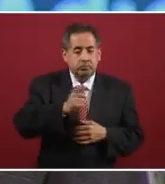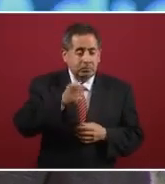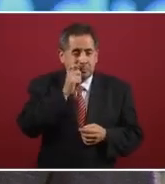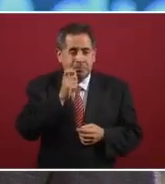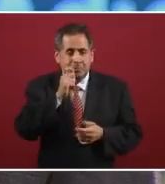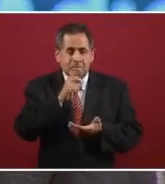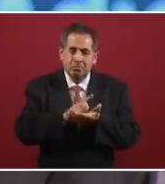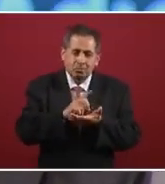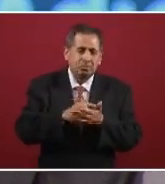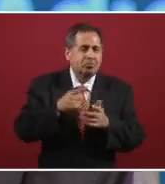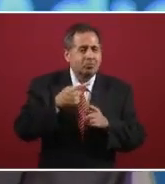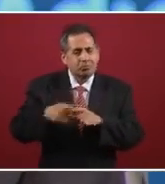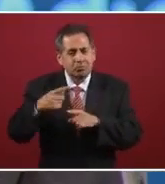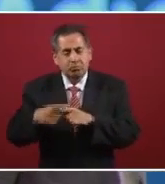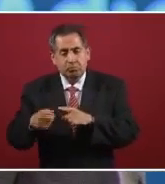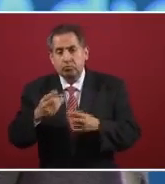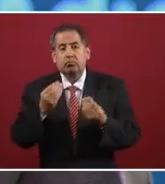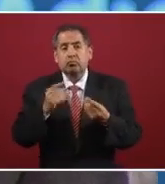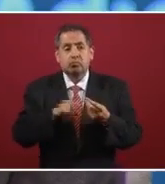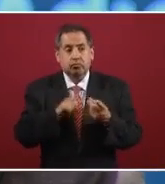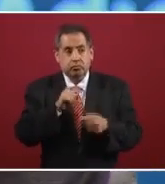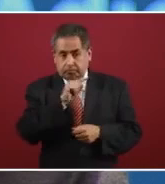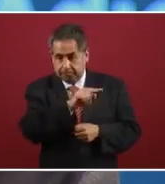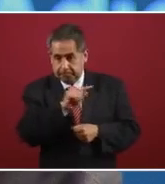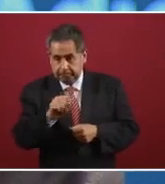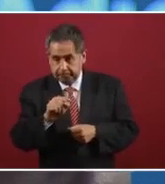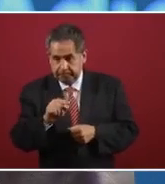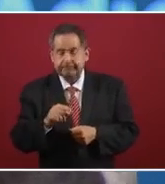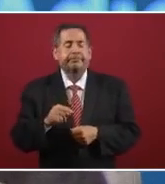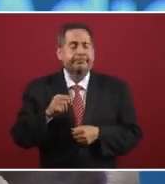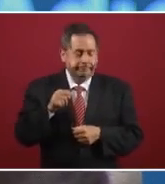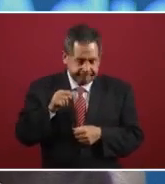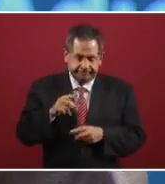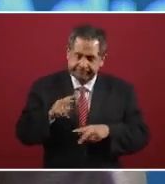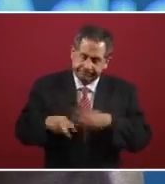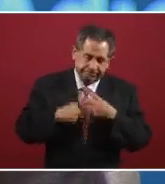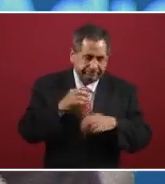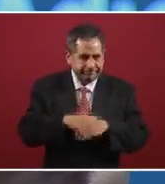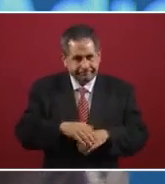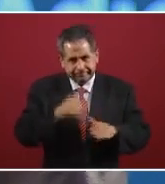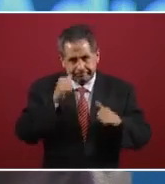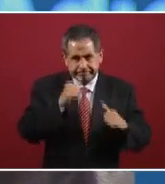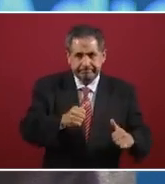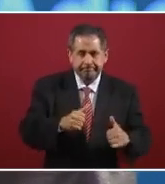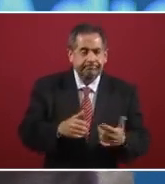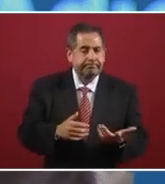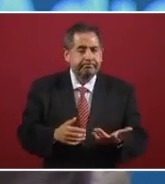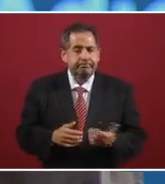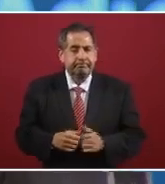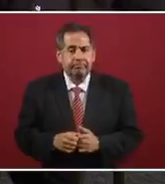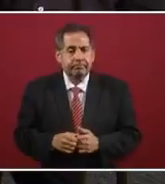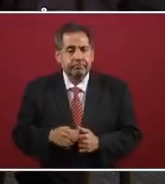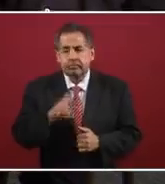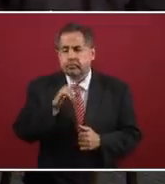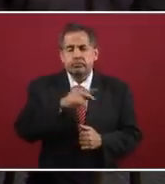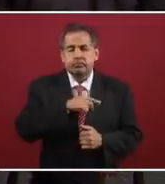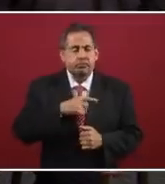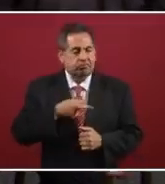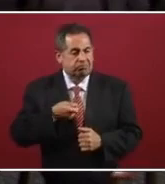drogas, y mucho menos el punto donde existe como referente la